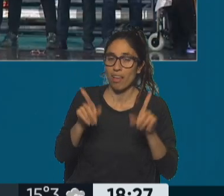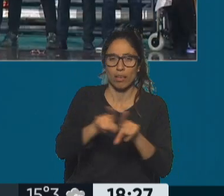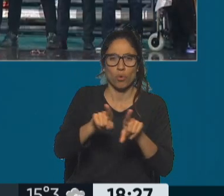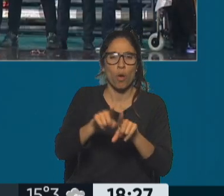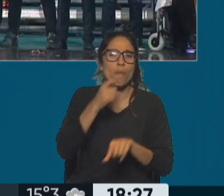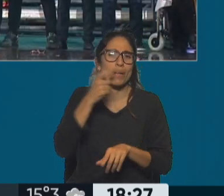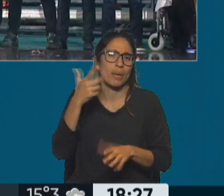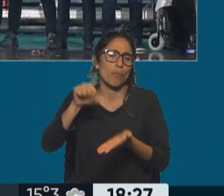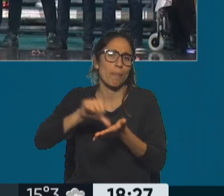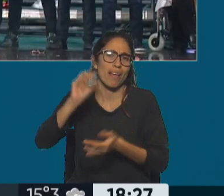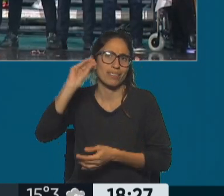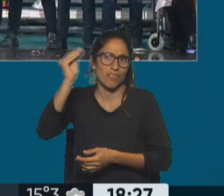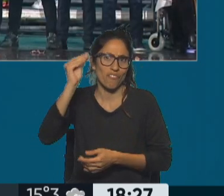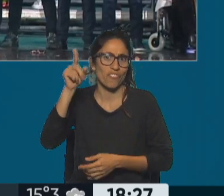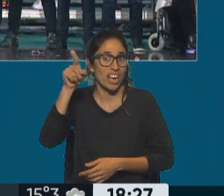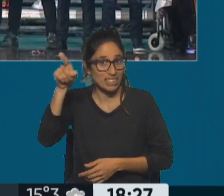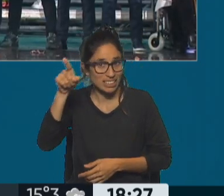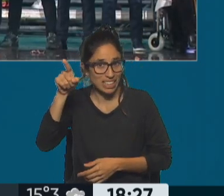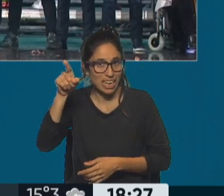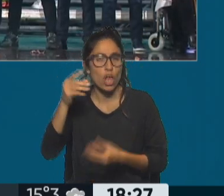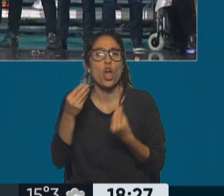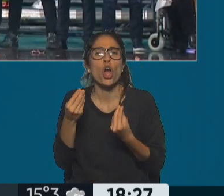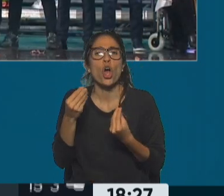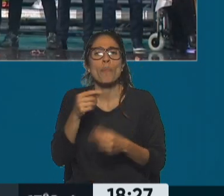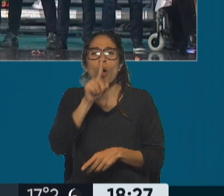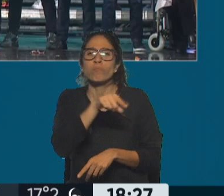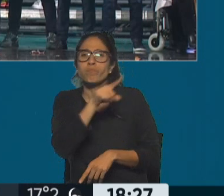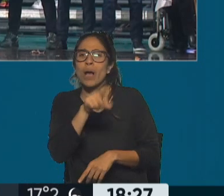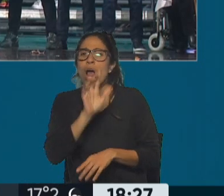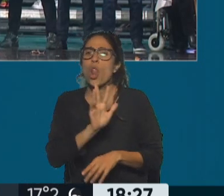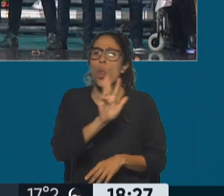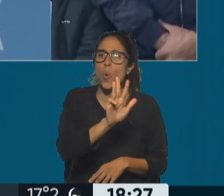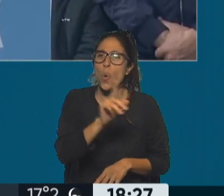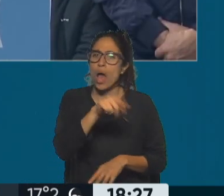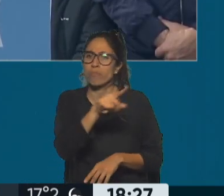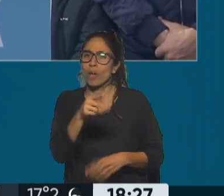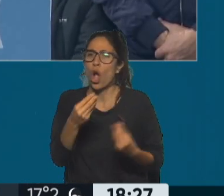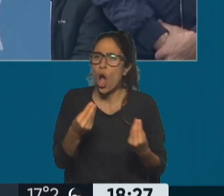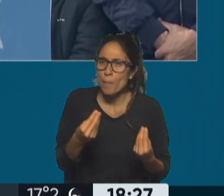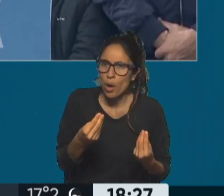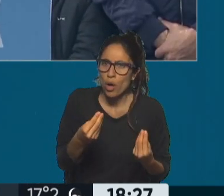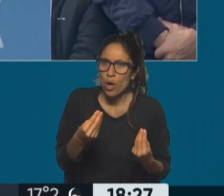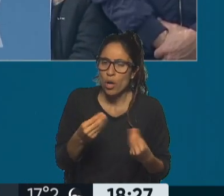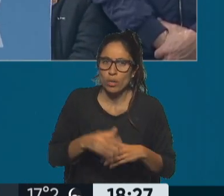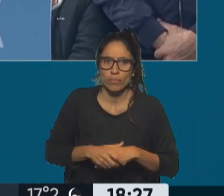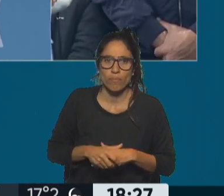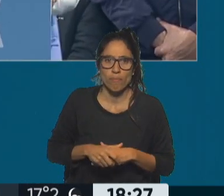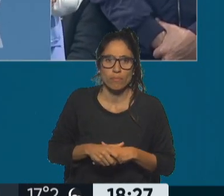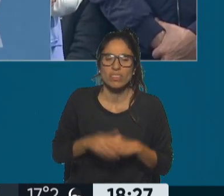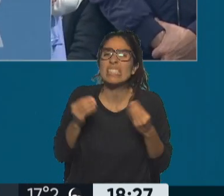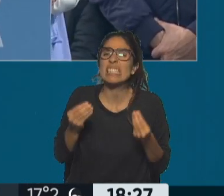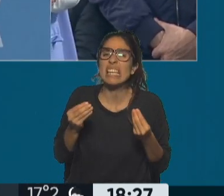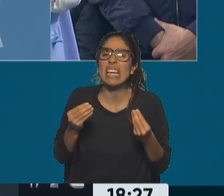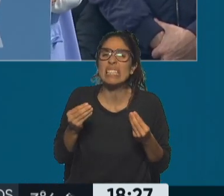para proscribir a Lula. Es decir, pensar que hay una convicción íntima, Dios mío, ¿qué cuerno es una